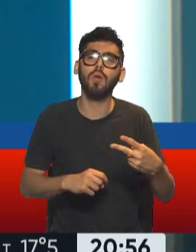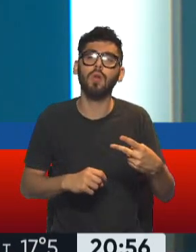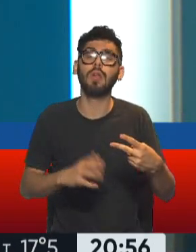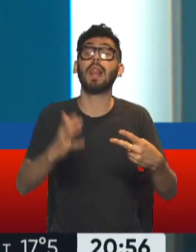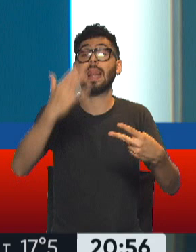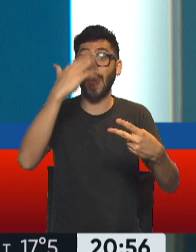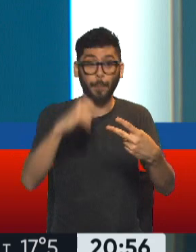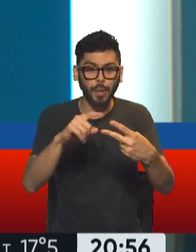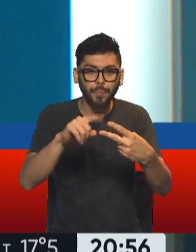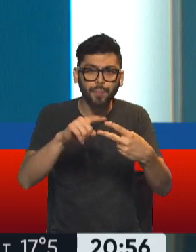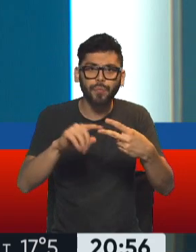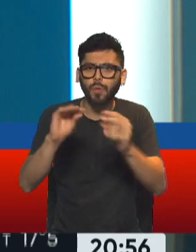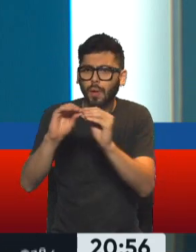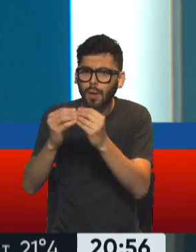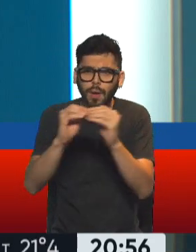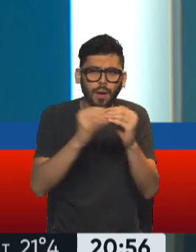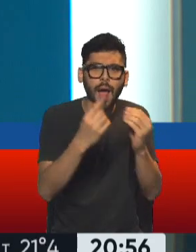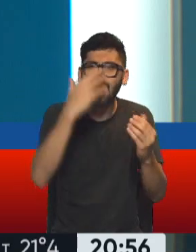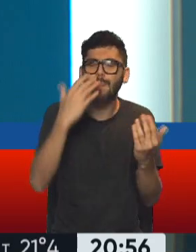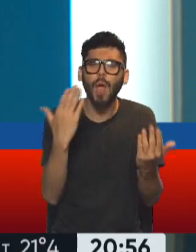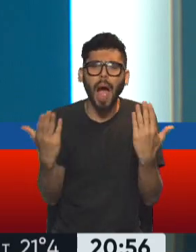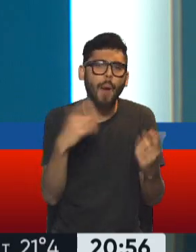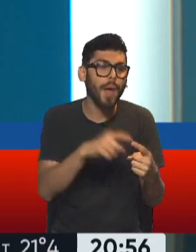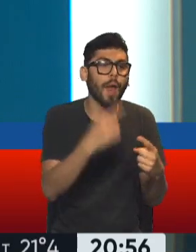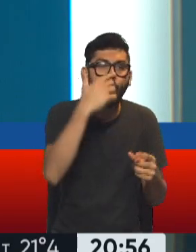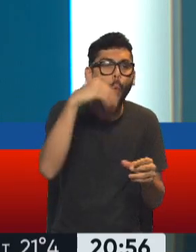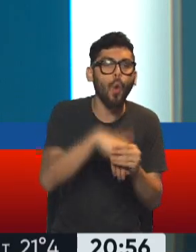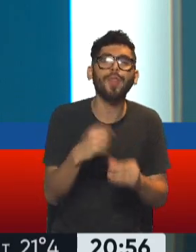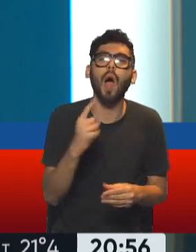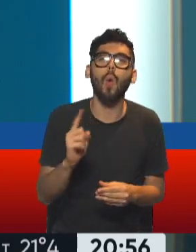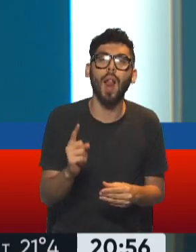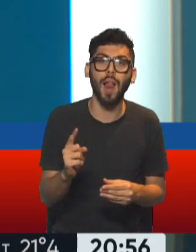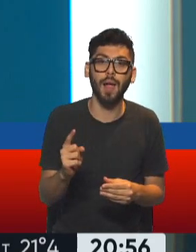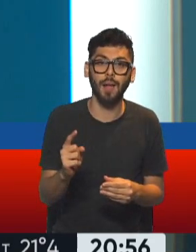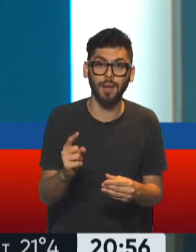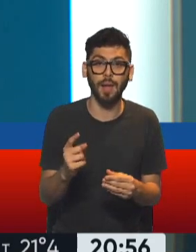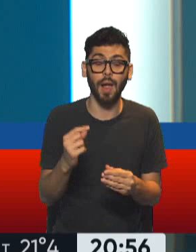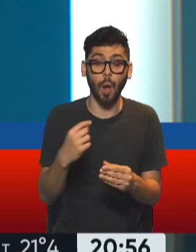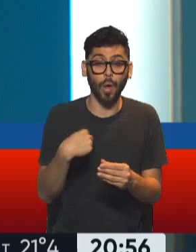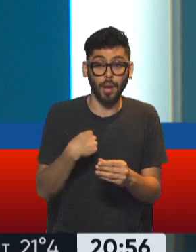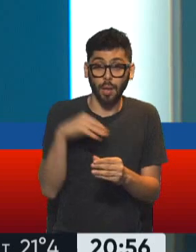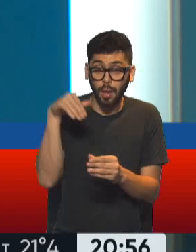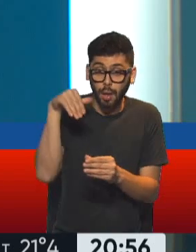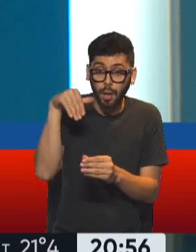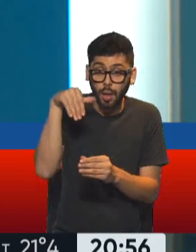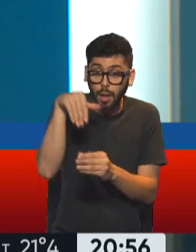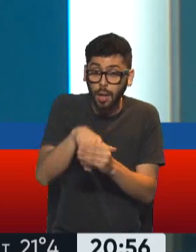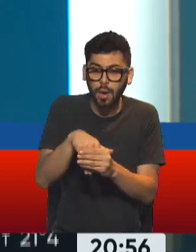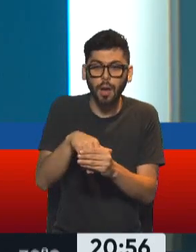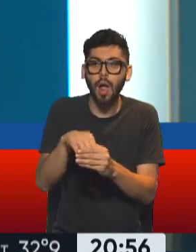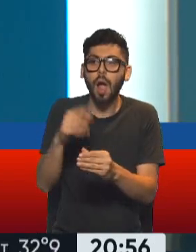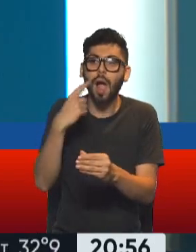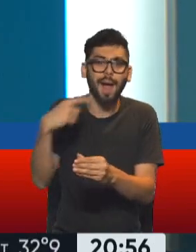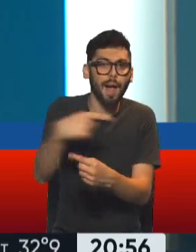después cruzar eso por la intención de voto- ver si la gente no piensa en función de lo que vota y cuánta gente